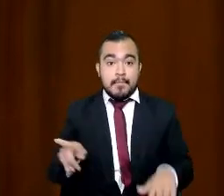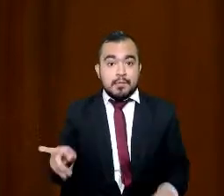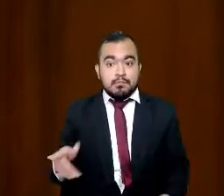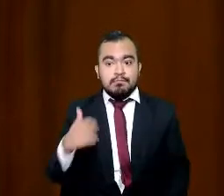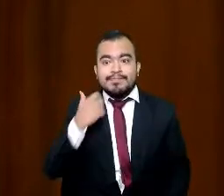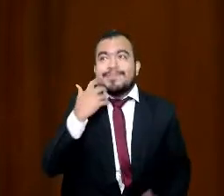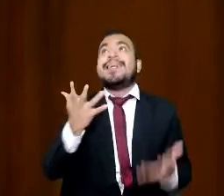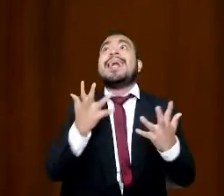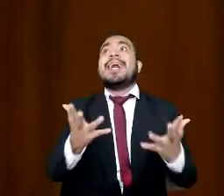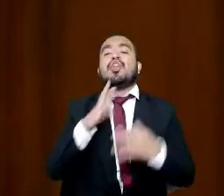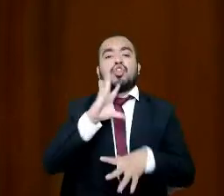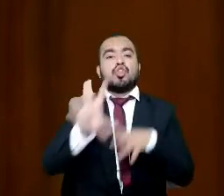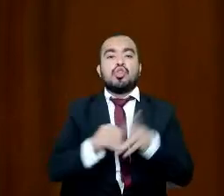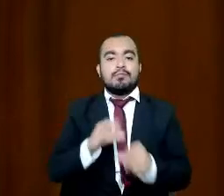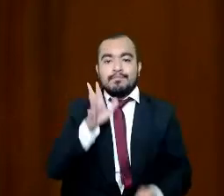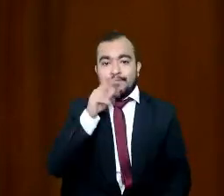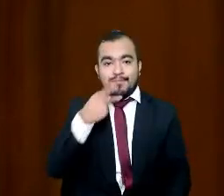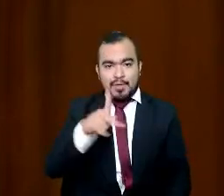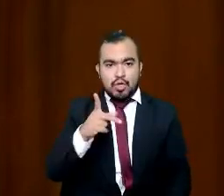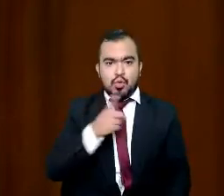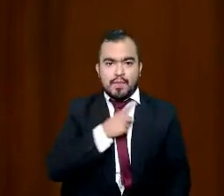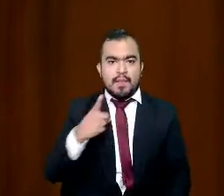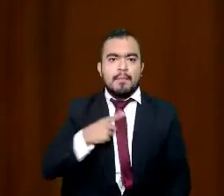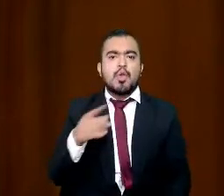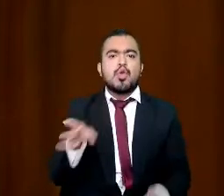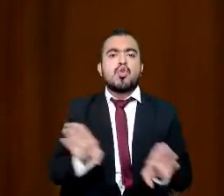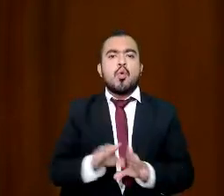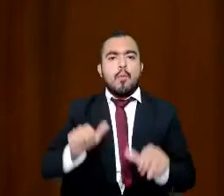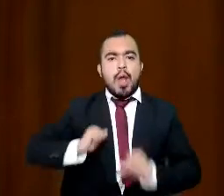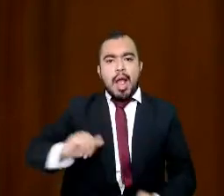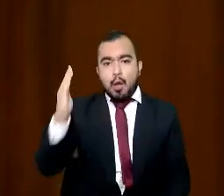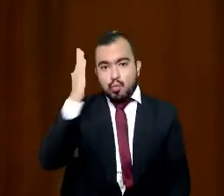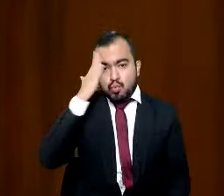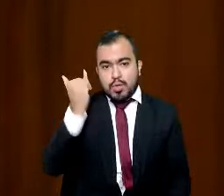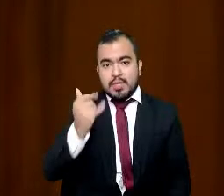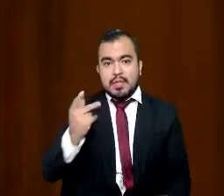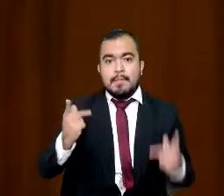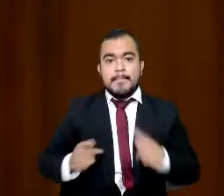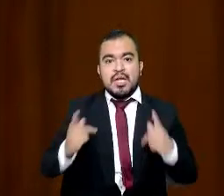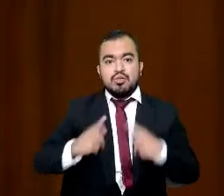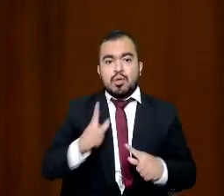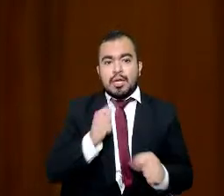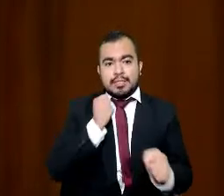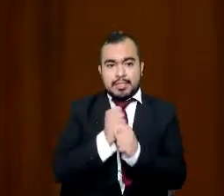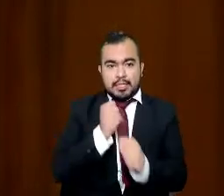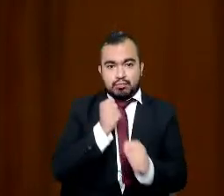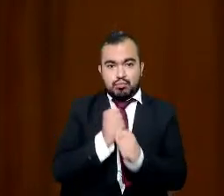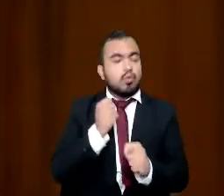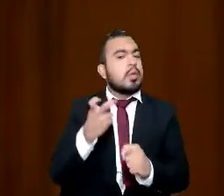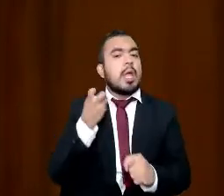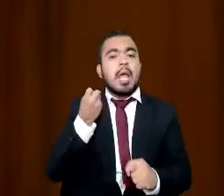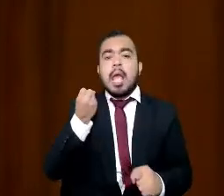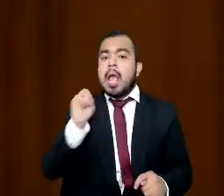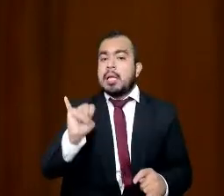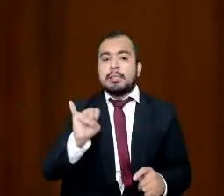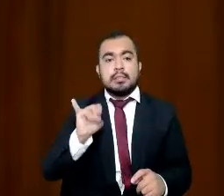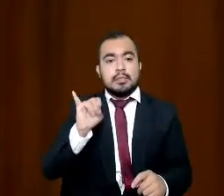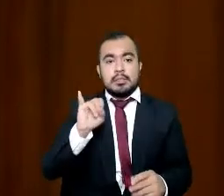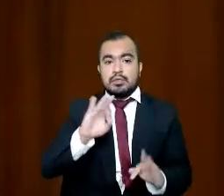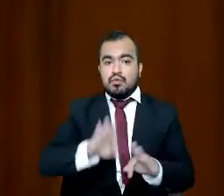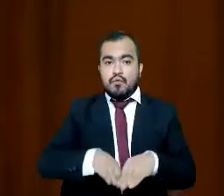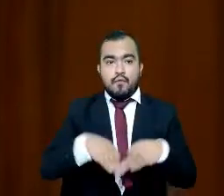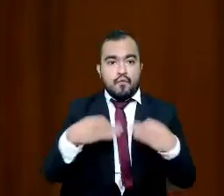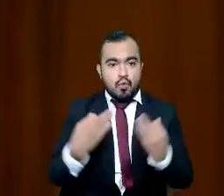quisiéramos todos, pero que tenemos que trabajar la autoridad y los transportistas también. Este es un mecanismo donde puede